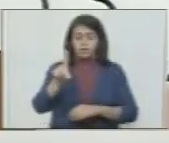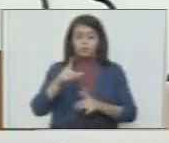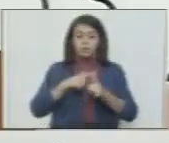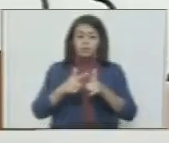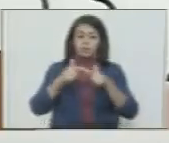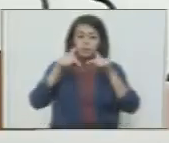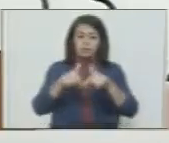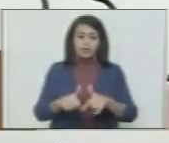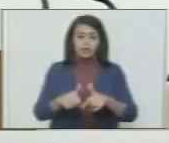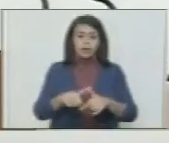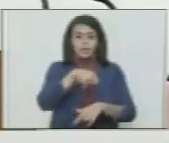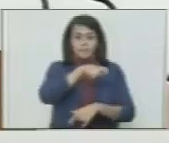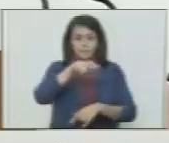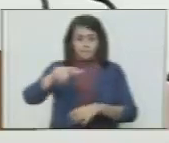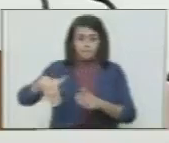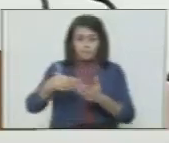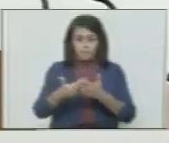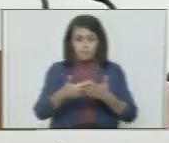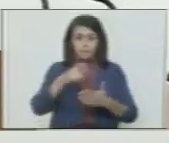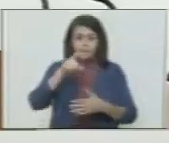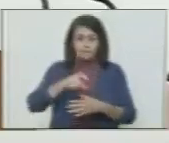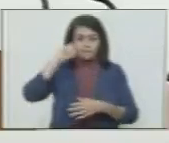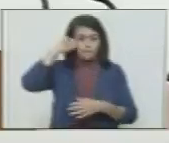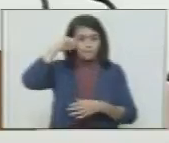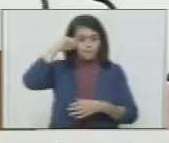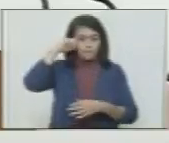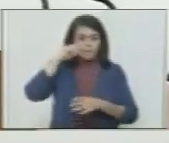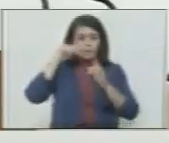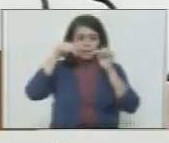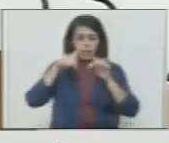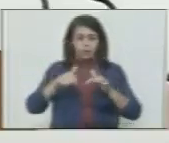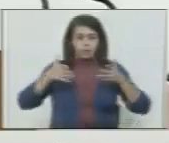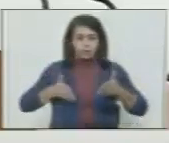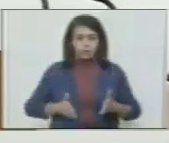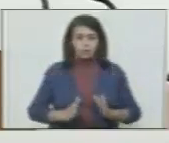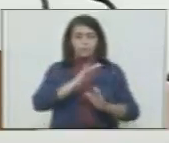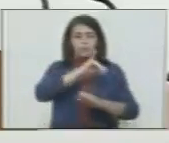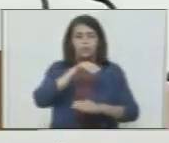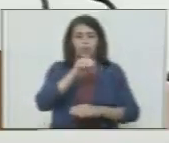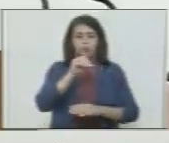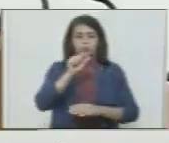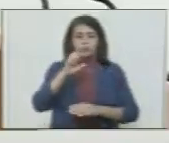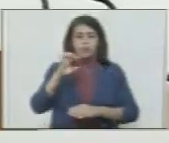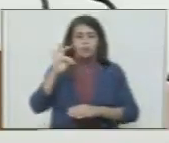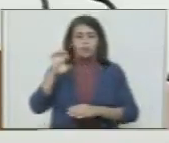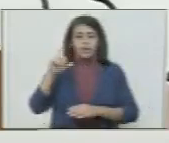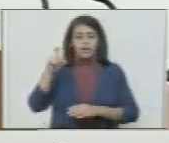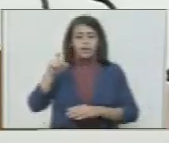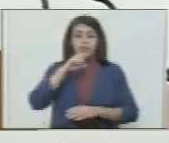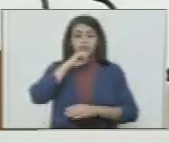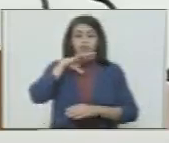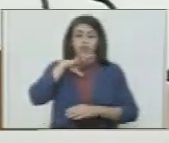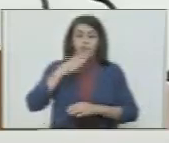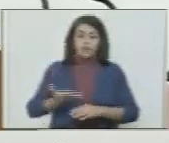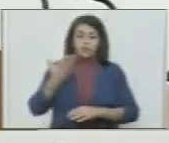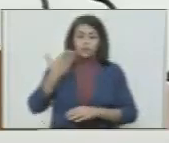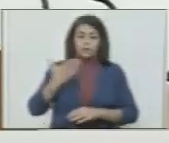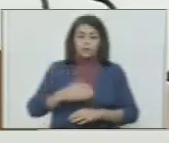XXI. Y es por ello, compatriotas, que es necesario recordar hoy en el natalicio de José Félix Rivas momentos